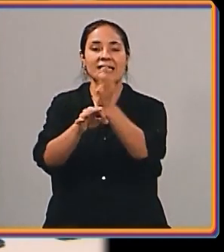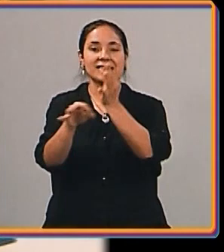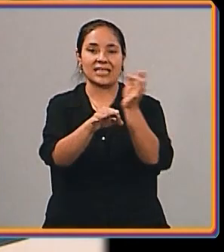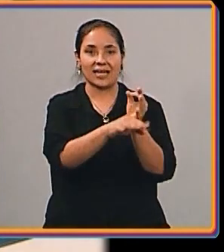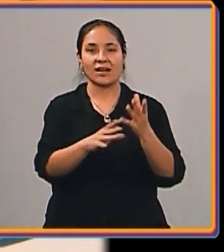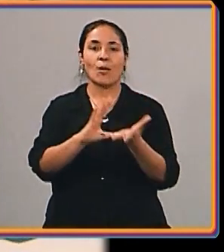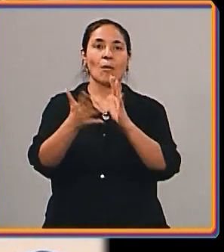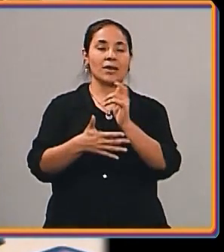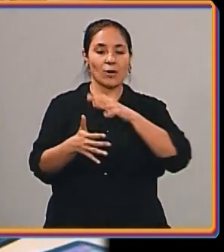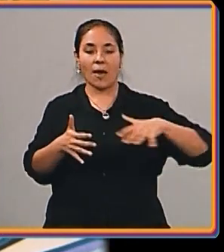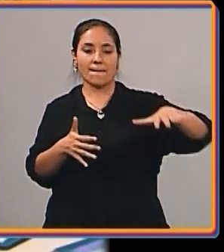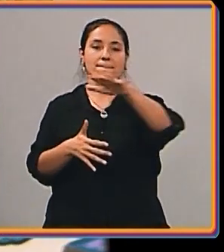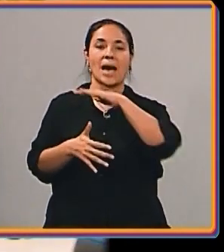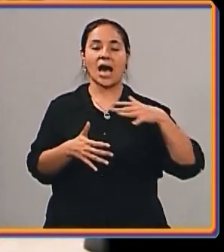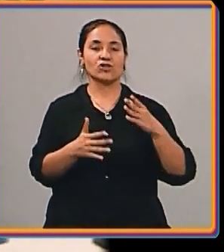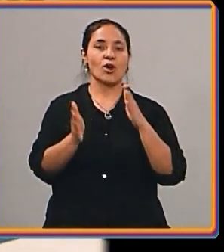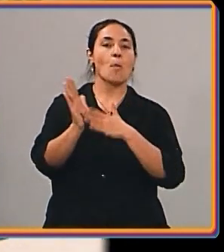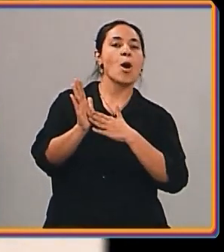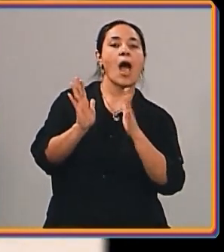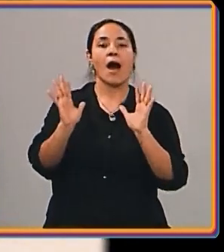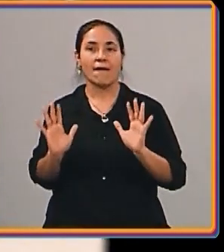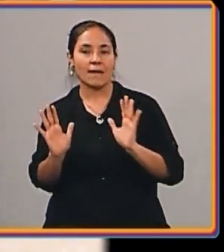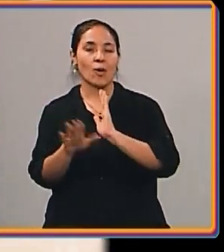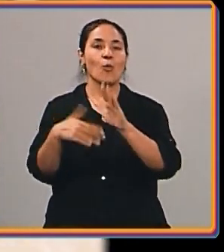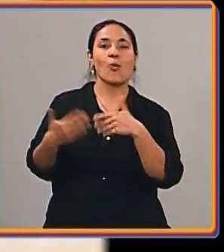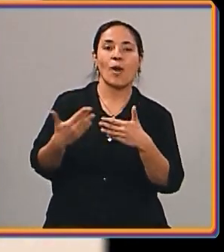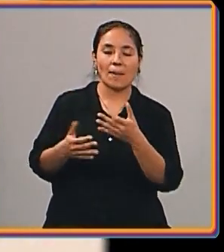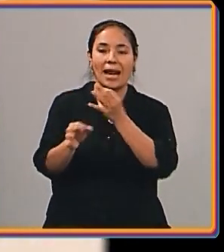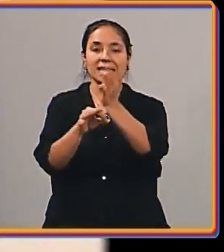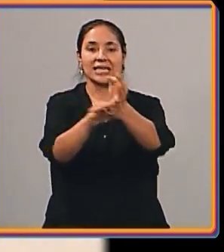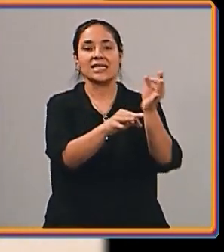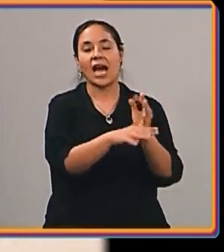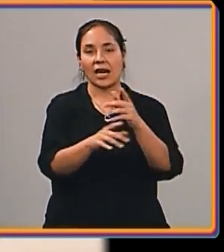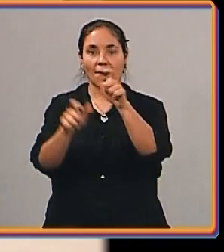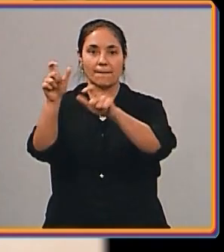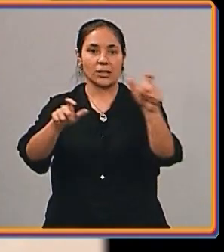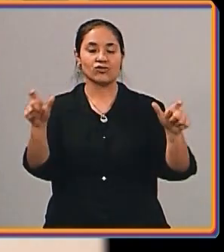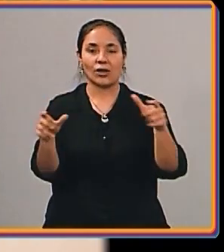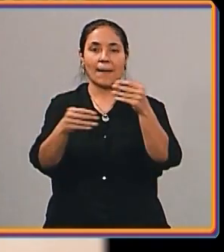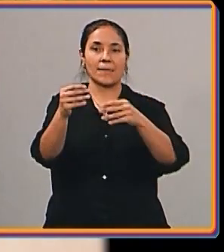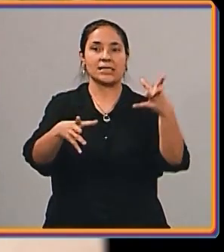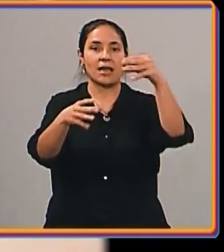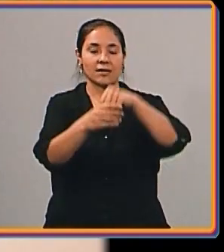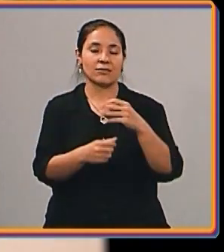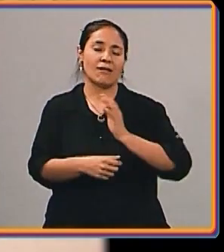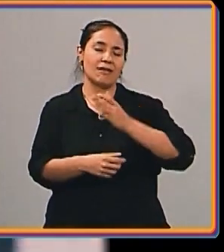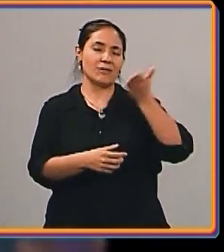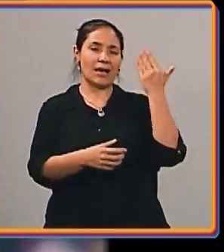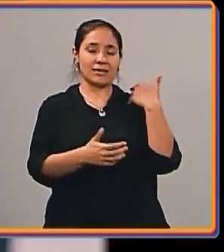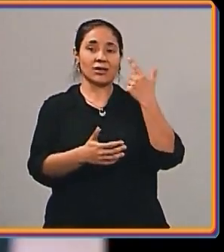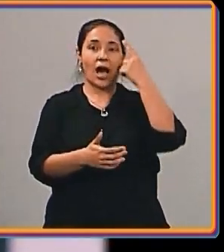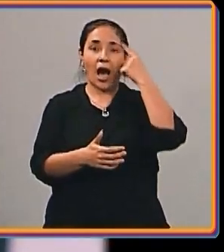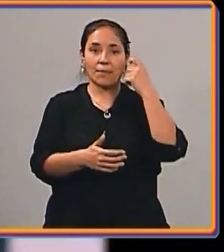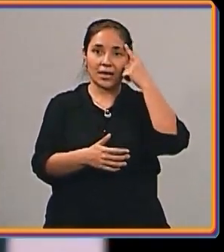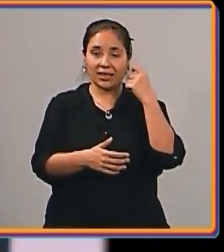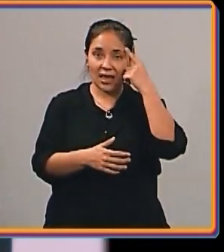utilizando simulaciones para entrenar al personal. Estamos utilizando wargames para entrenar al personal. Ya se decía hace muchos